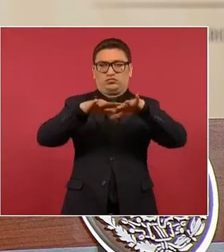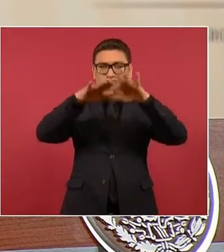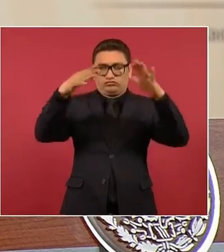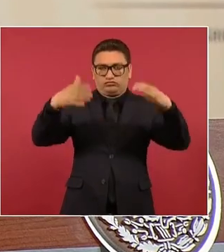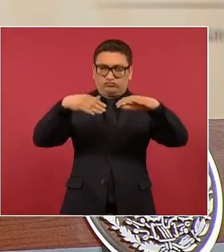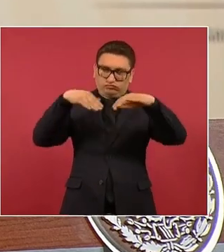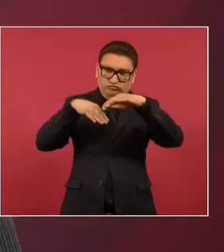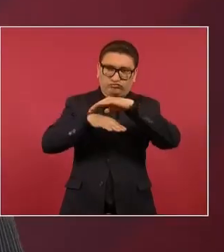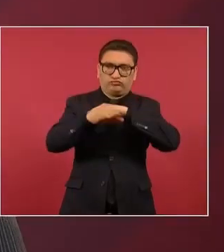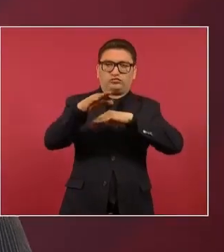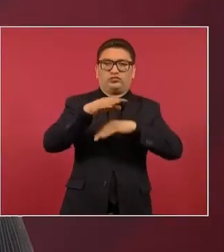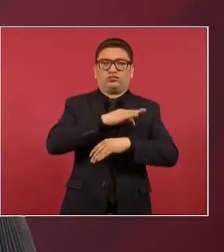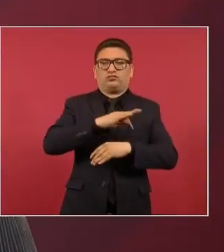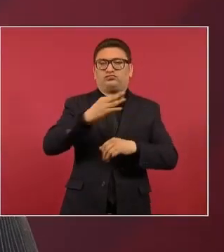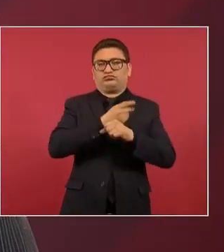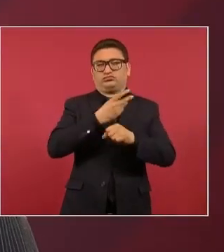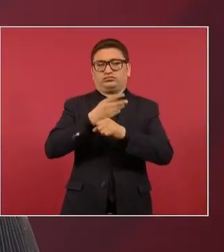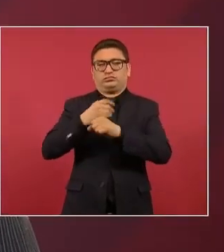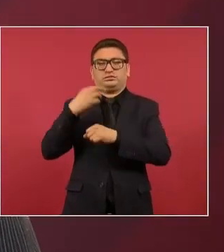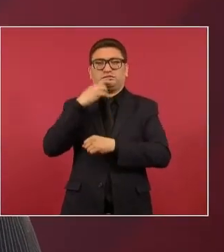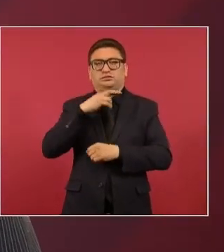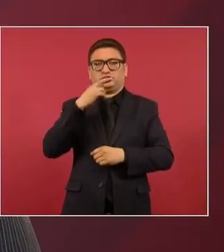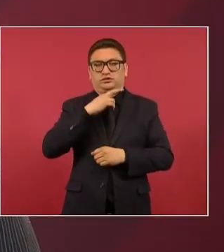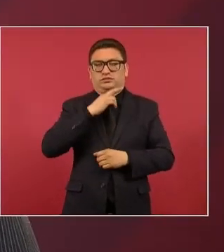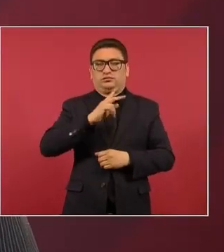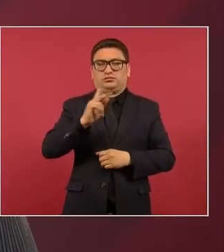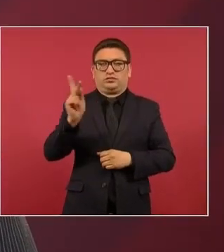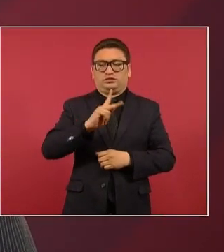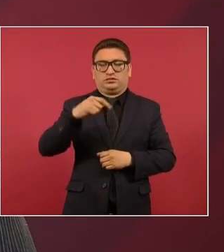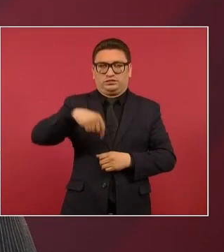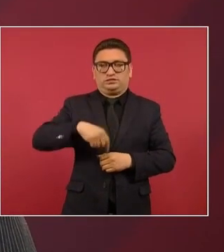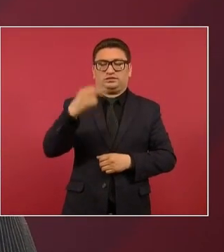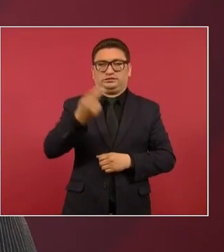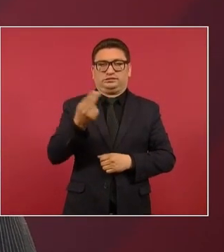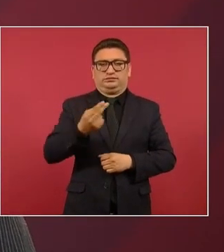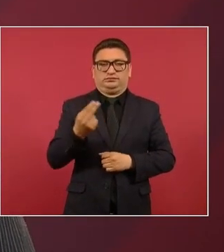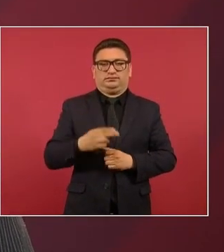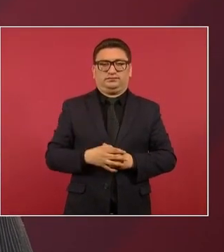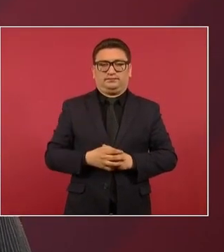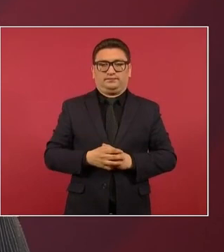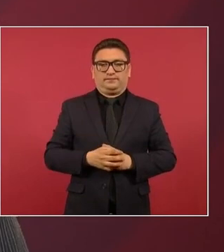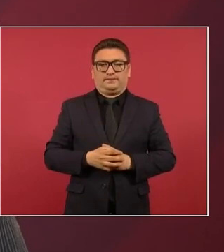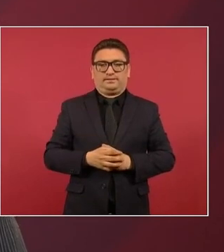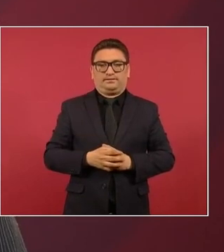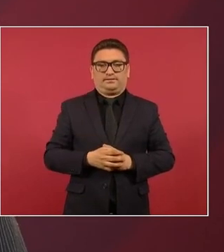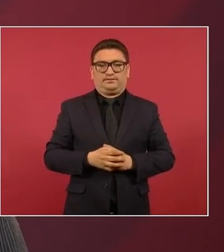rápido, como lo necesitamos nosotros,